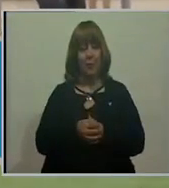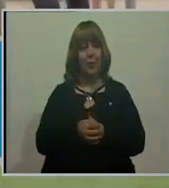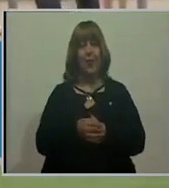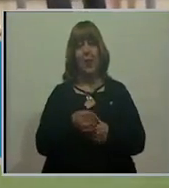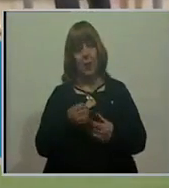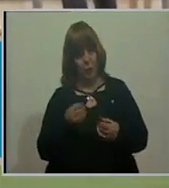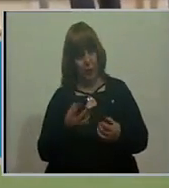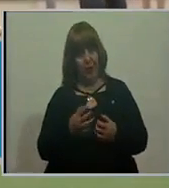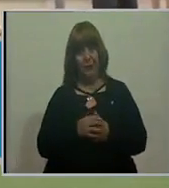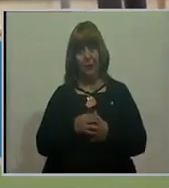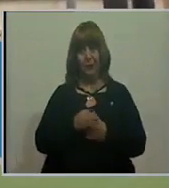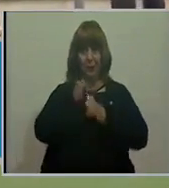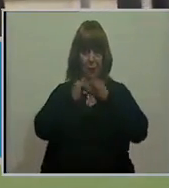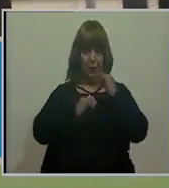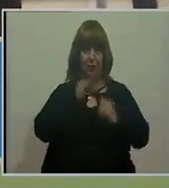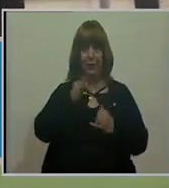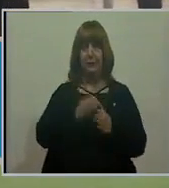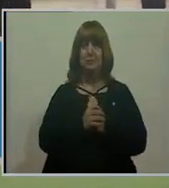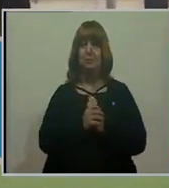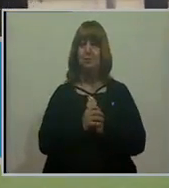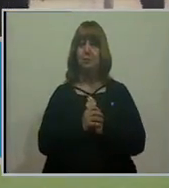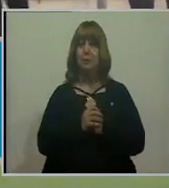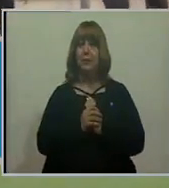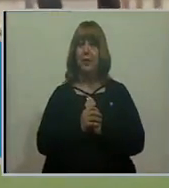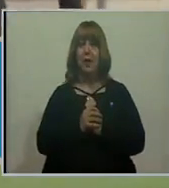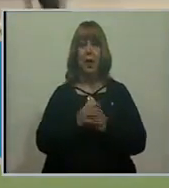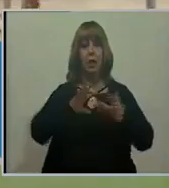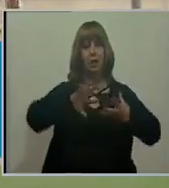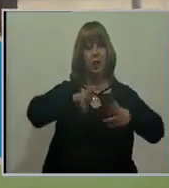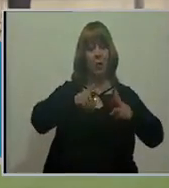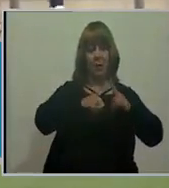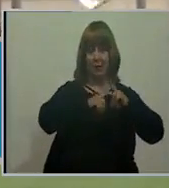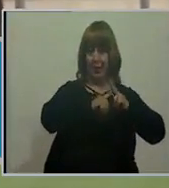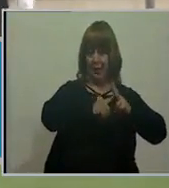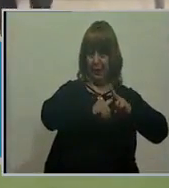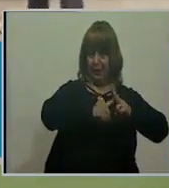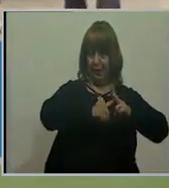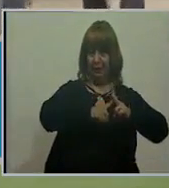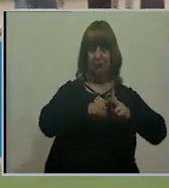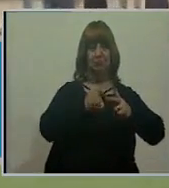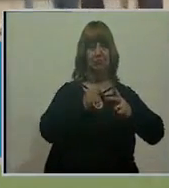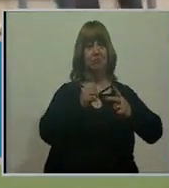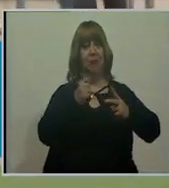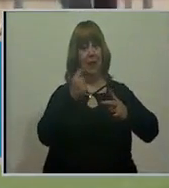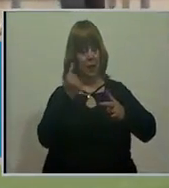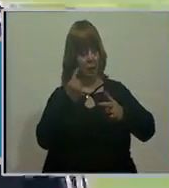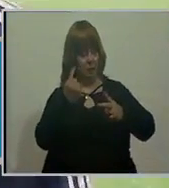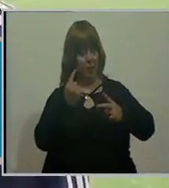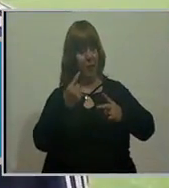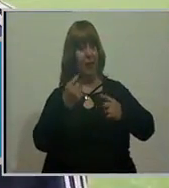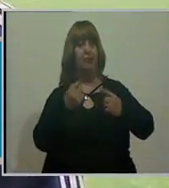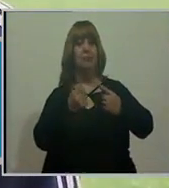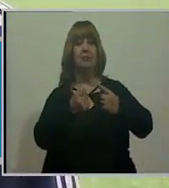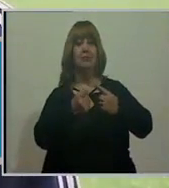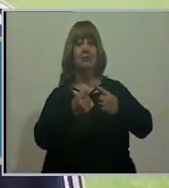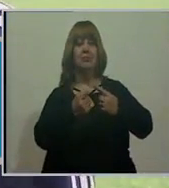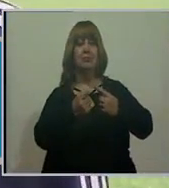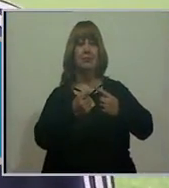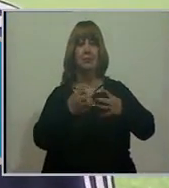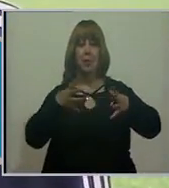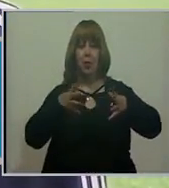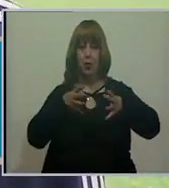específico, mucho lo técnico, que la primera intención sea agarrar el